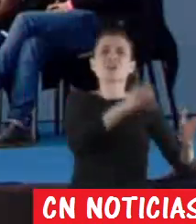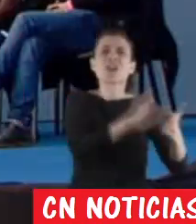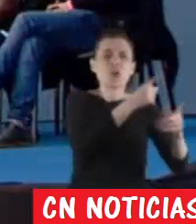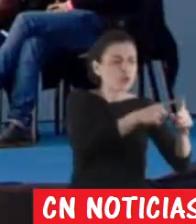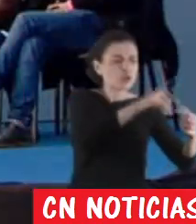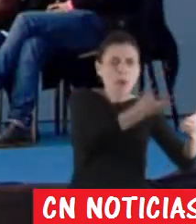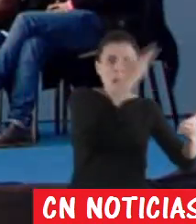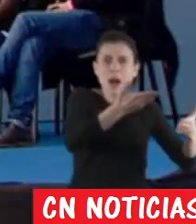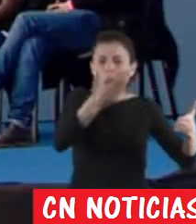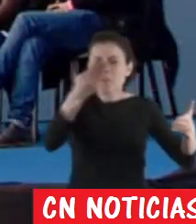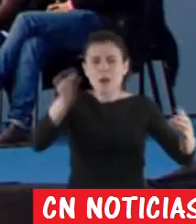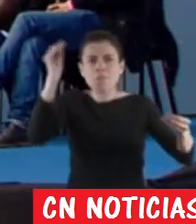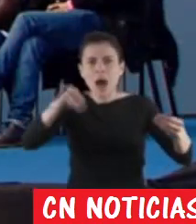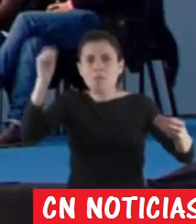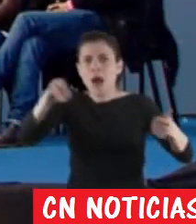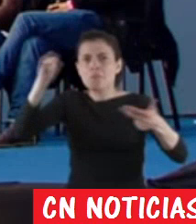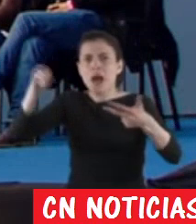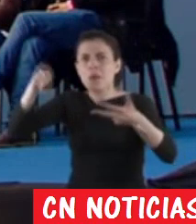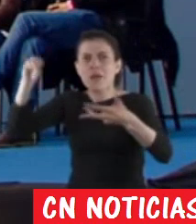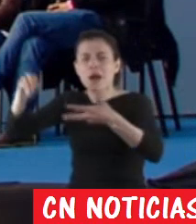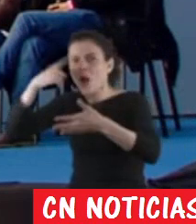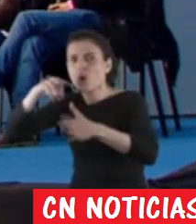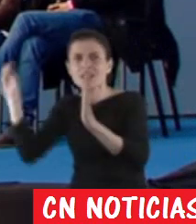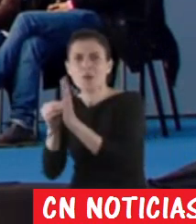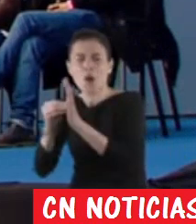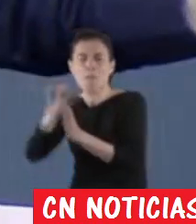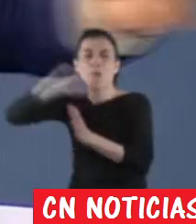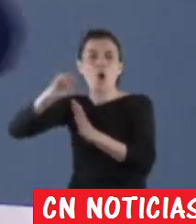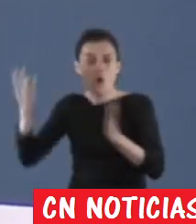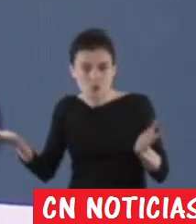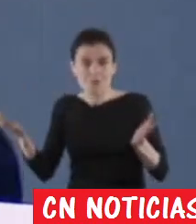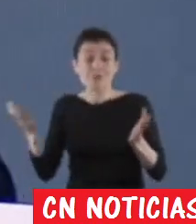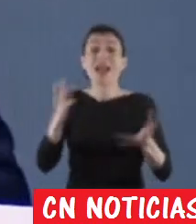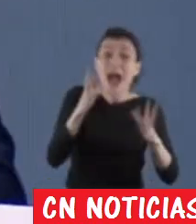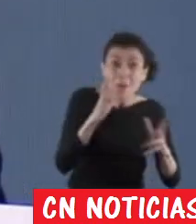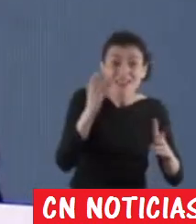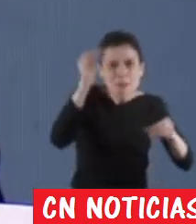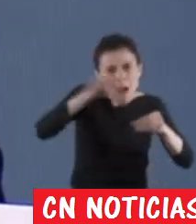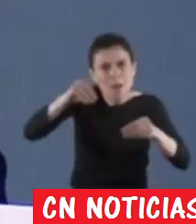todos esos pasos van agregando costo, y a veces costo ficticio, y a veces un proceso